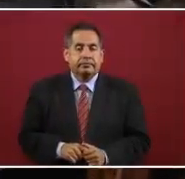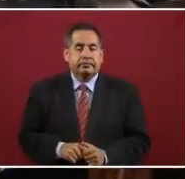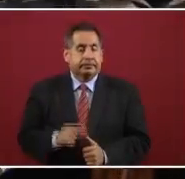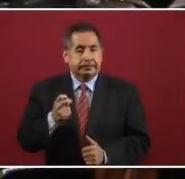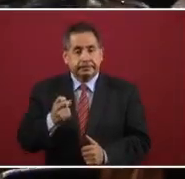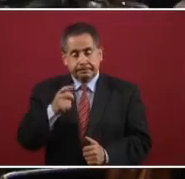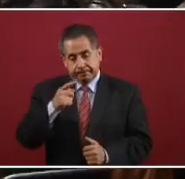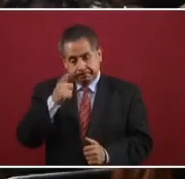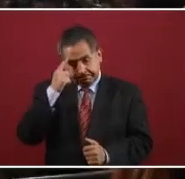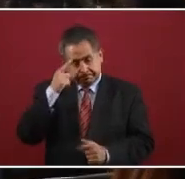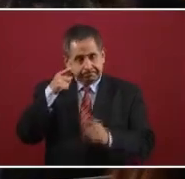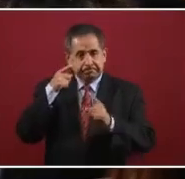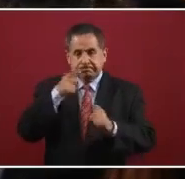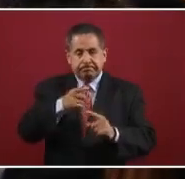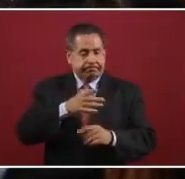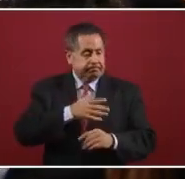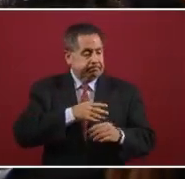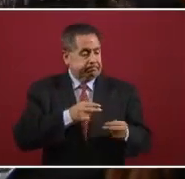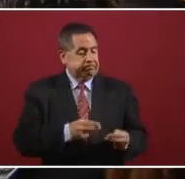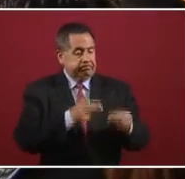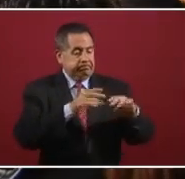Ese es el propósito